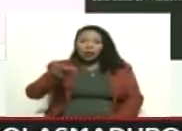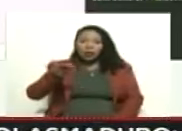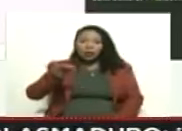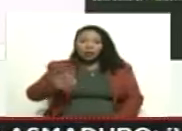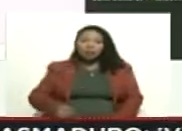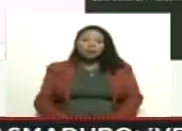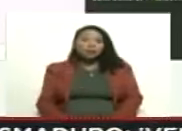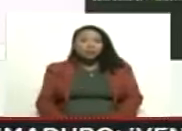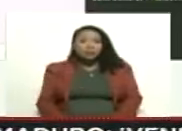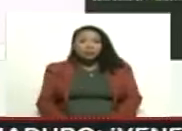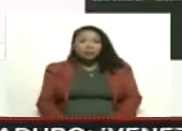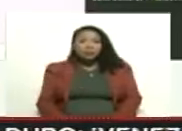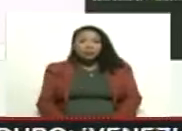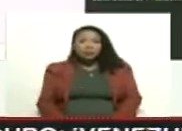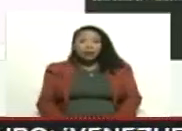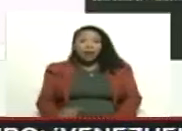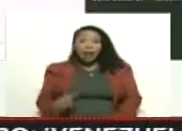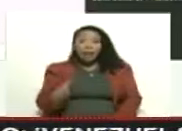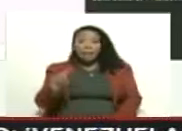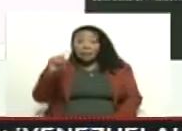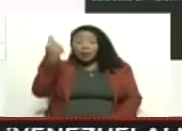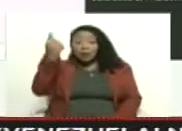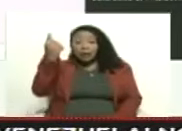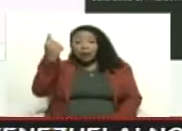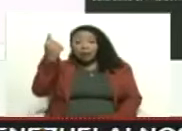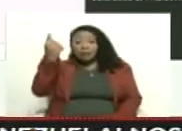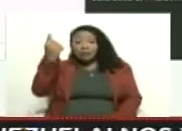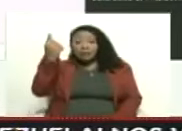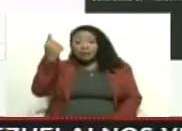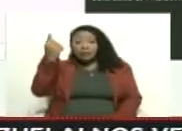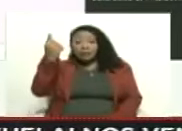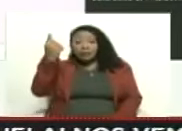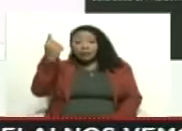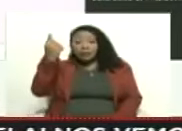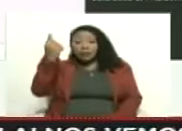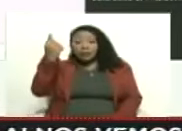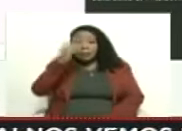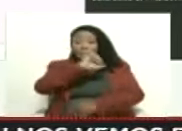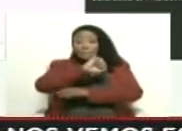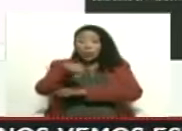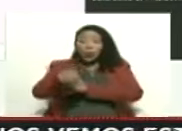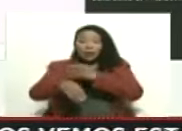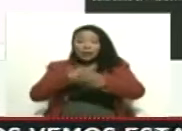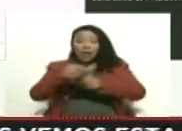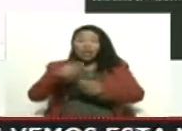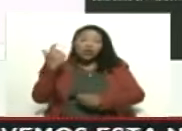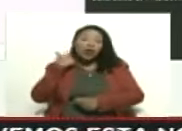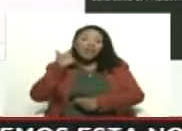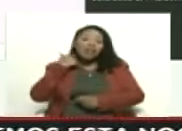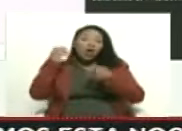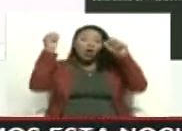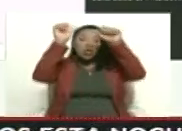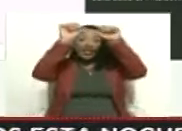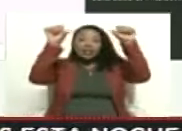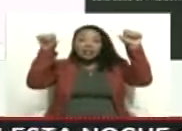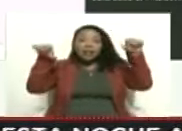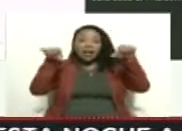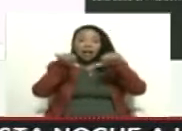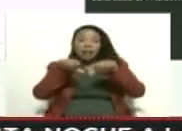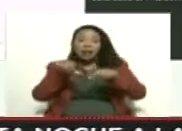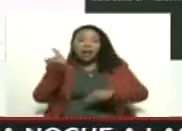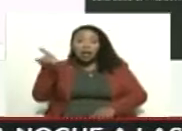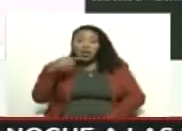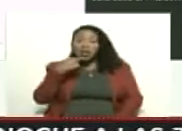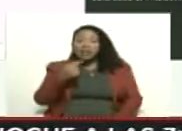protagónica el primer golpe que se le dio al antiguo sistema que hablaban era de